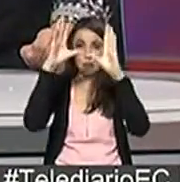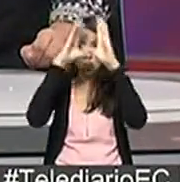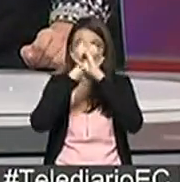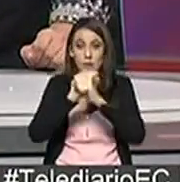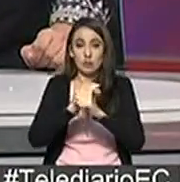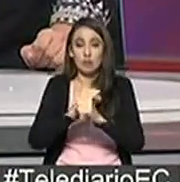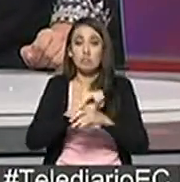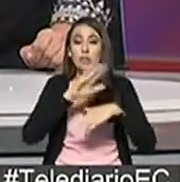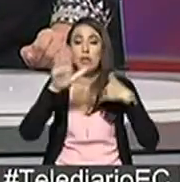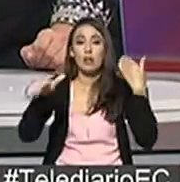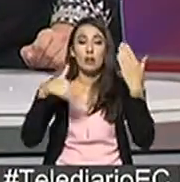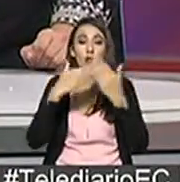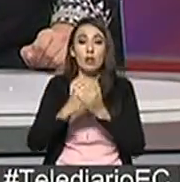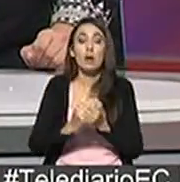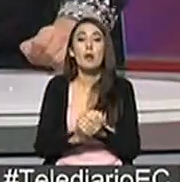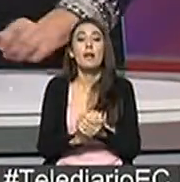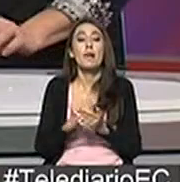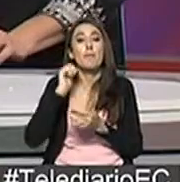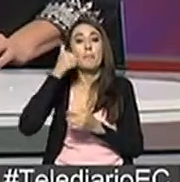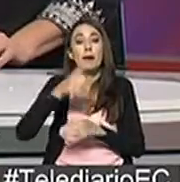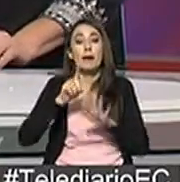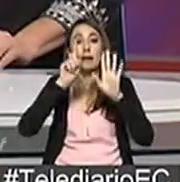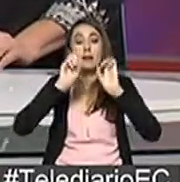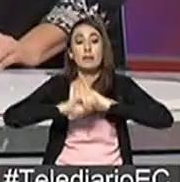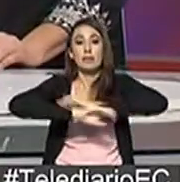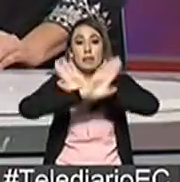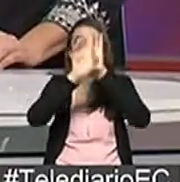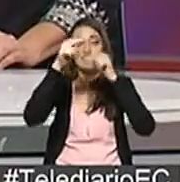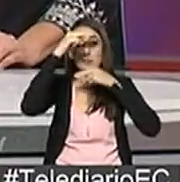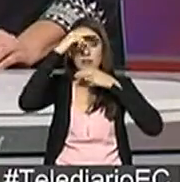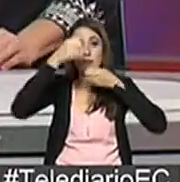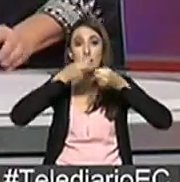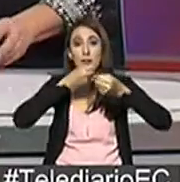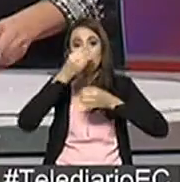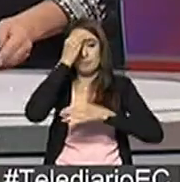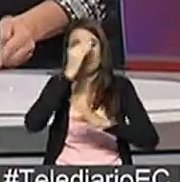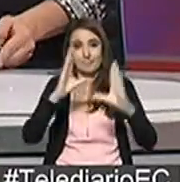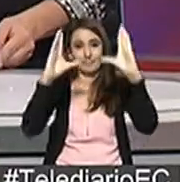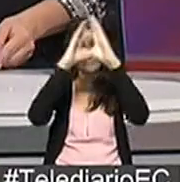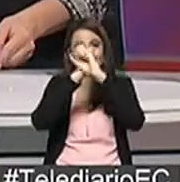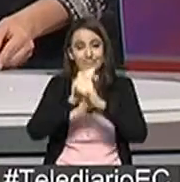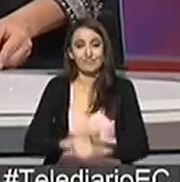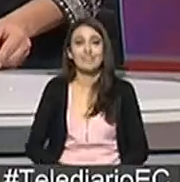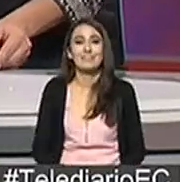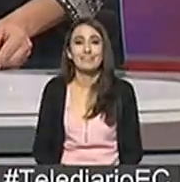Muy gentiles a todos por acompañarnos mañana, 6 de la mañana, con más noticias y entrevistas. Feliz noche.